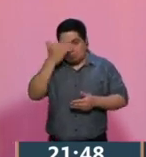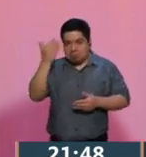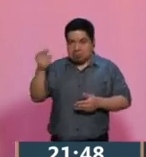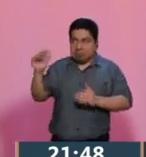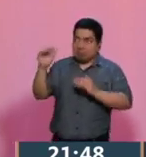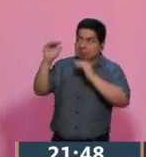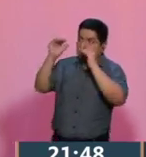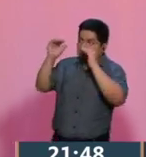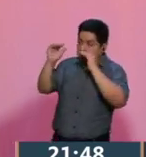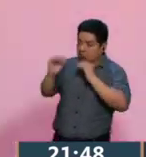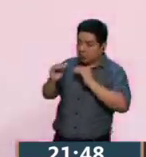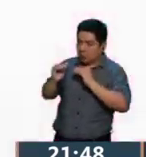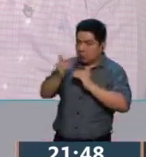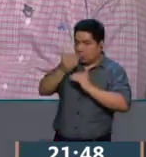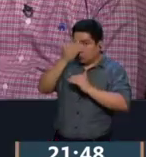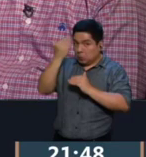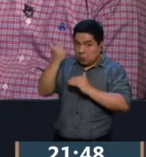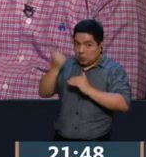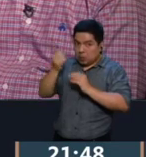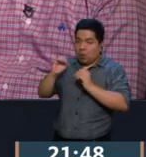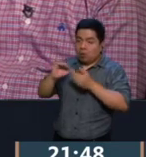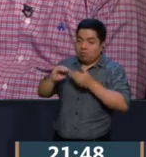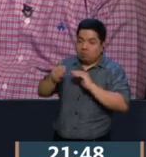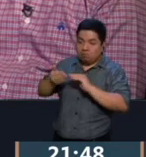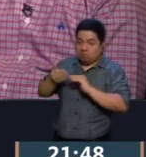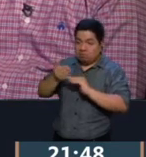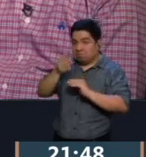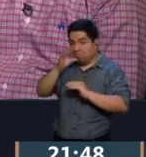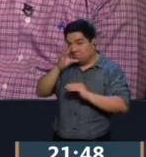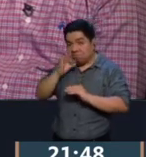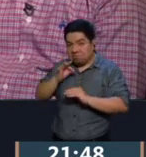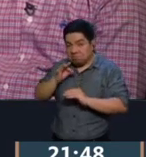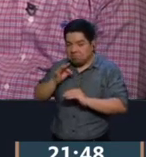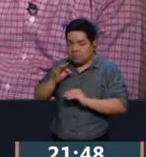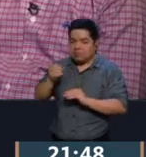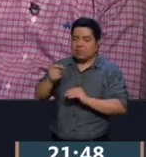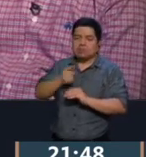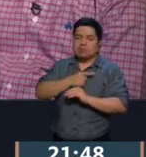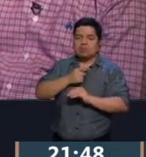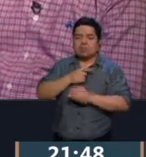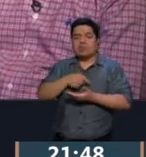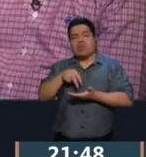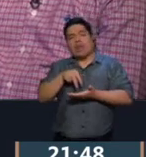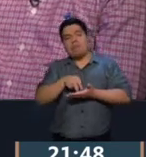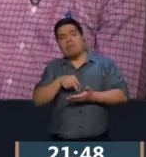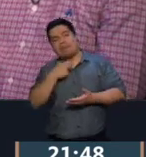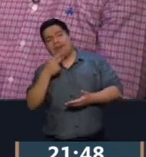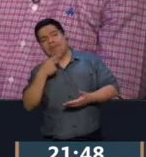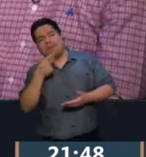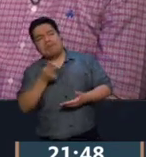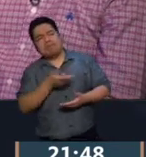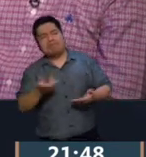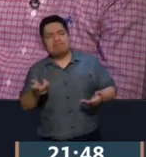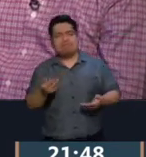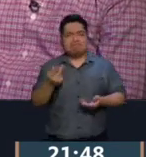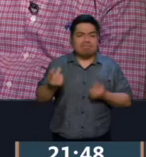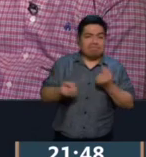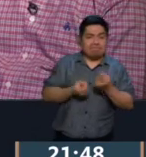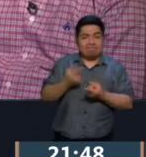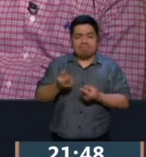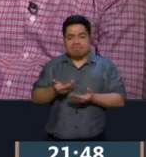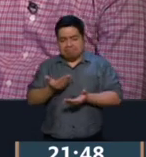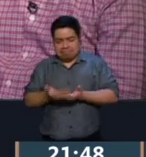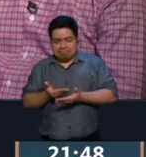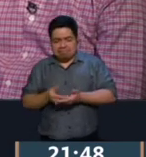saben barrer o la estrategia no funcionó, y es solo parte de discurso que no se lleva